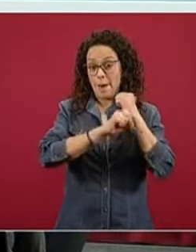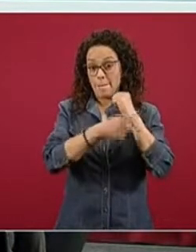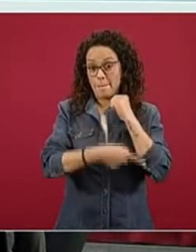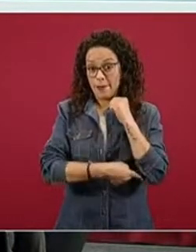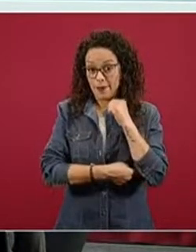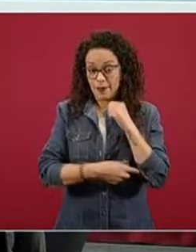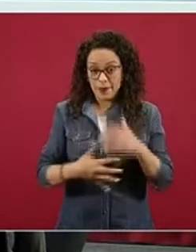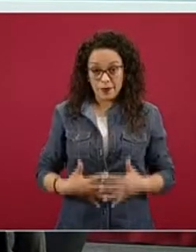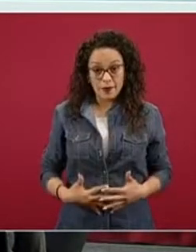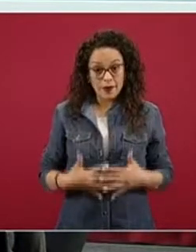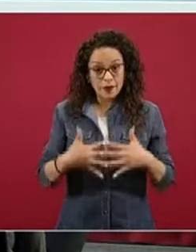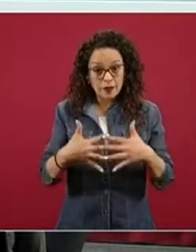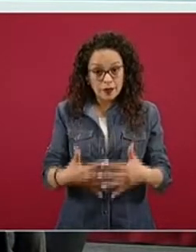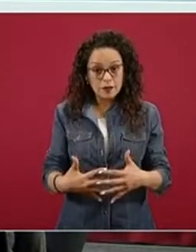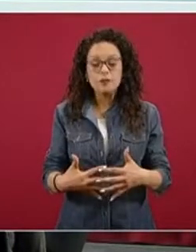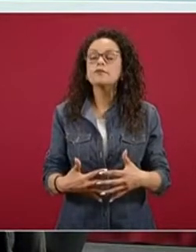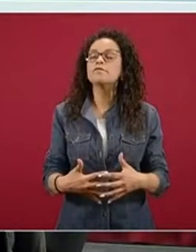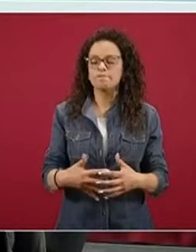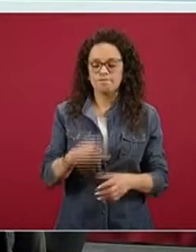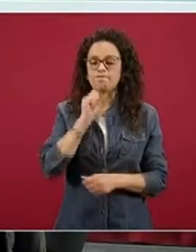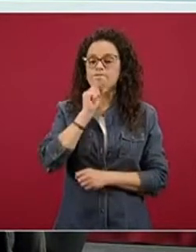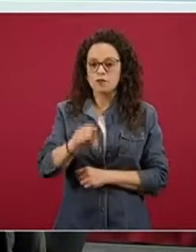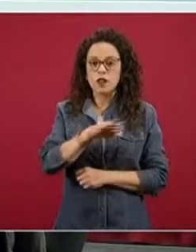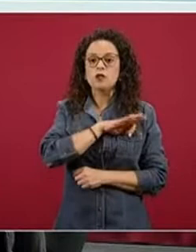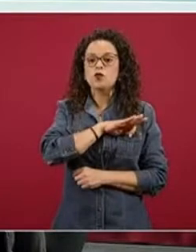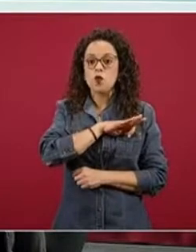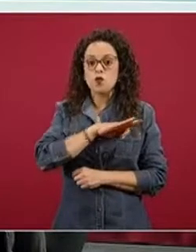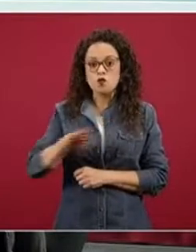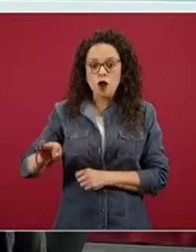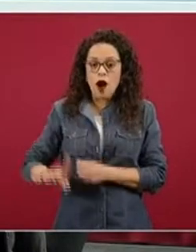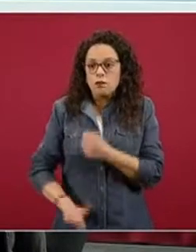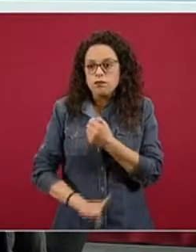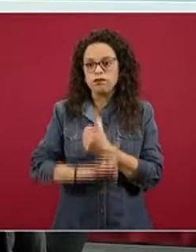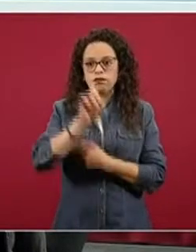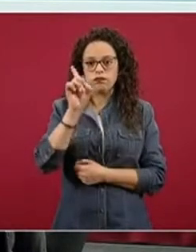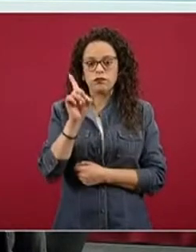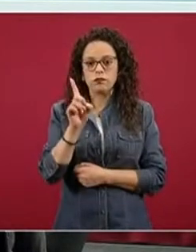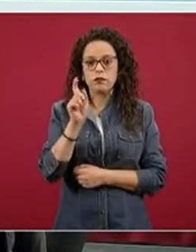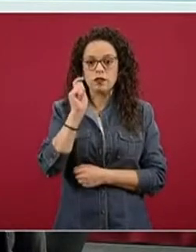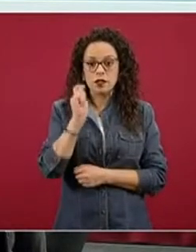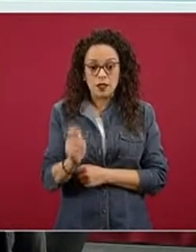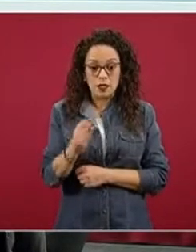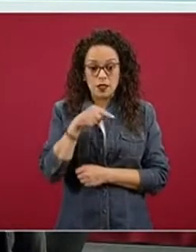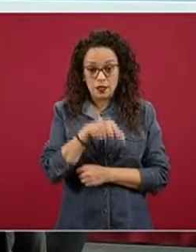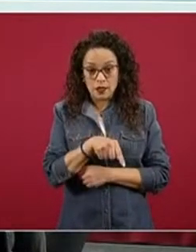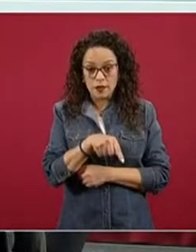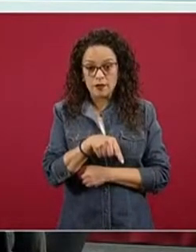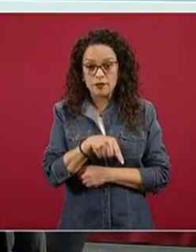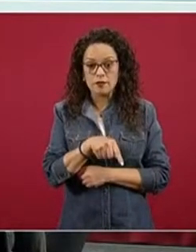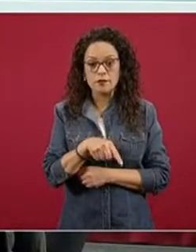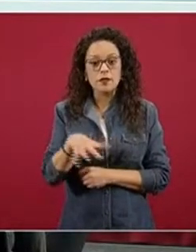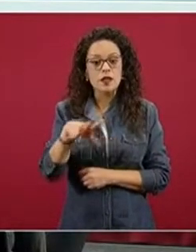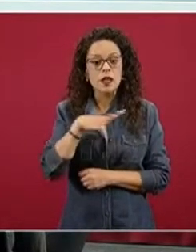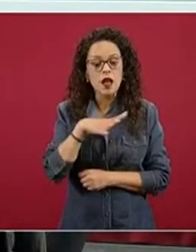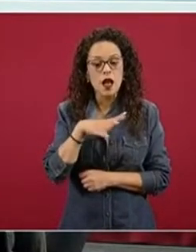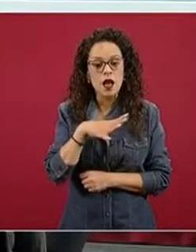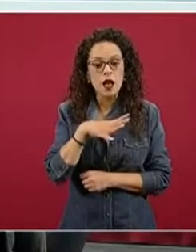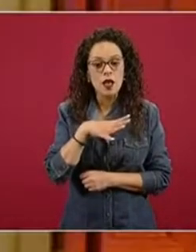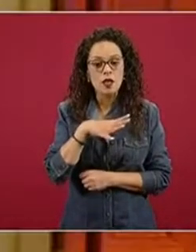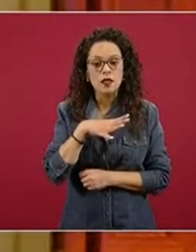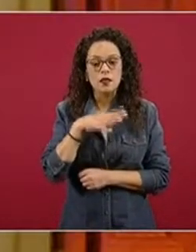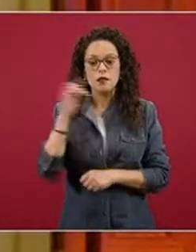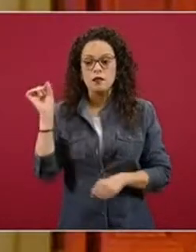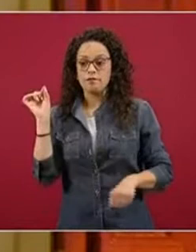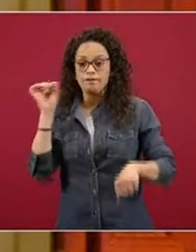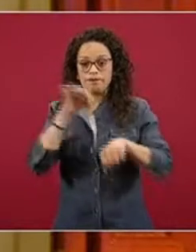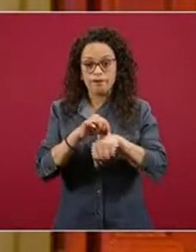condición que también puede propiciar que si la mujer embarazada tiene o es infectada